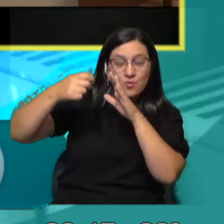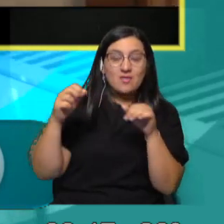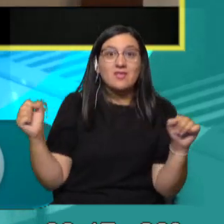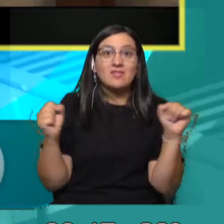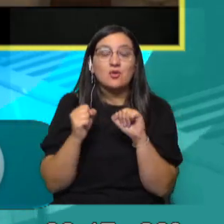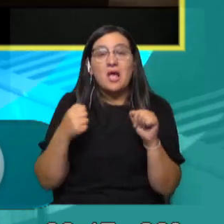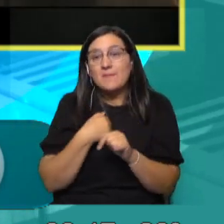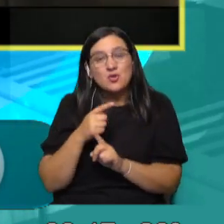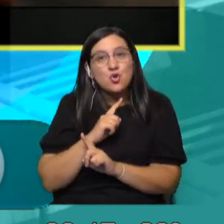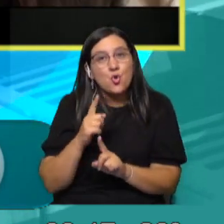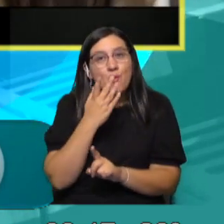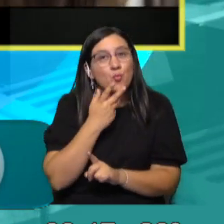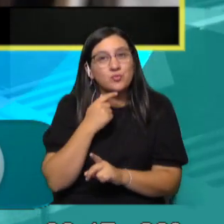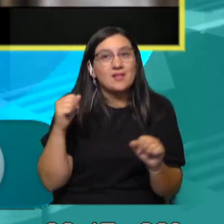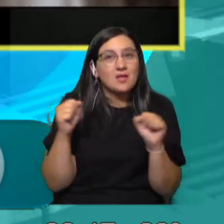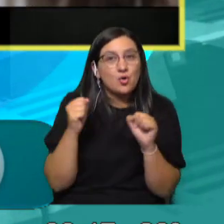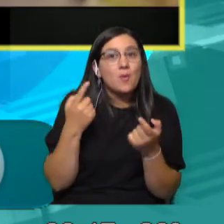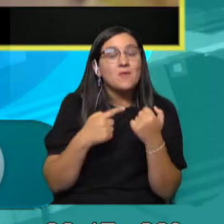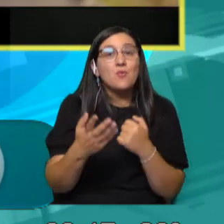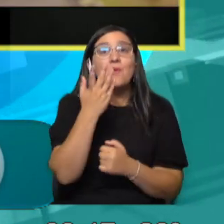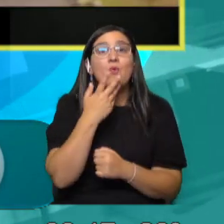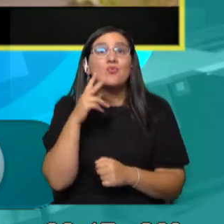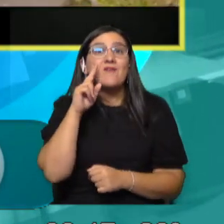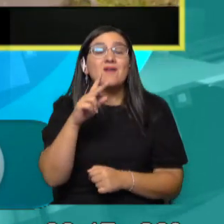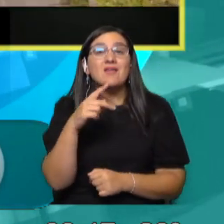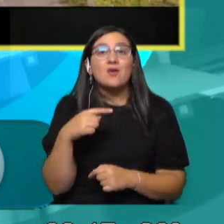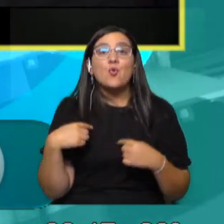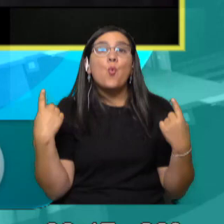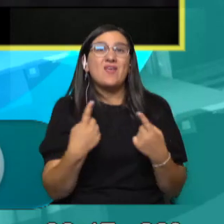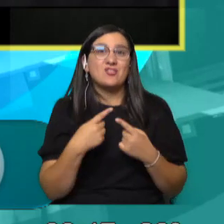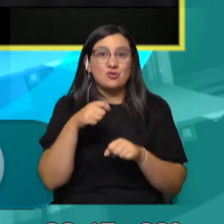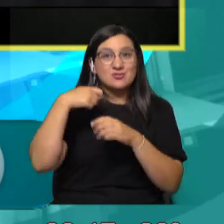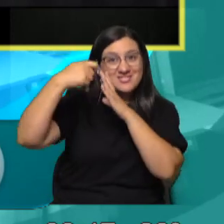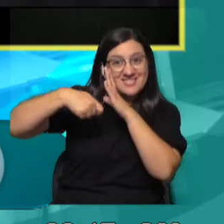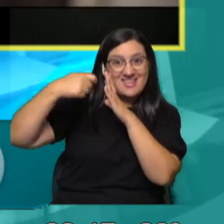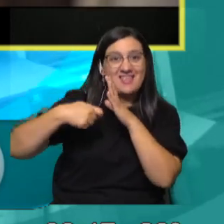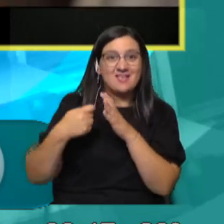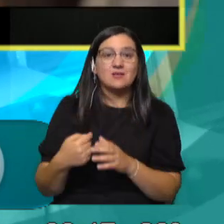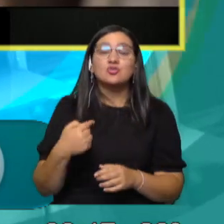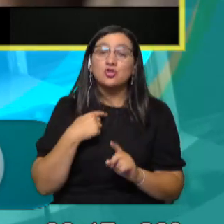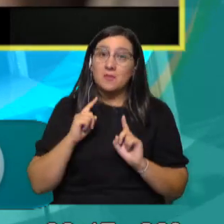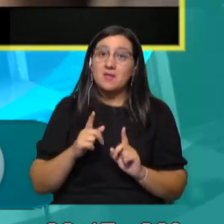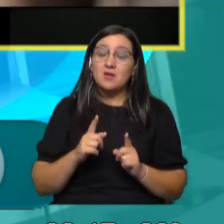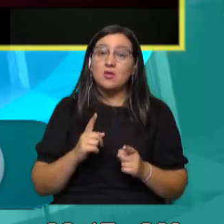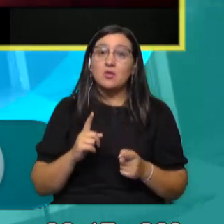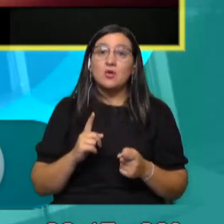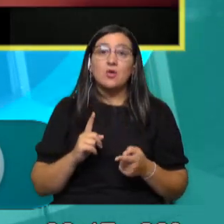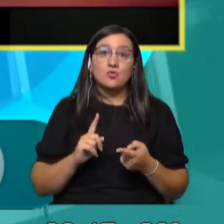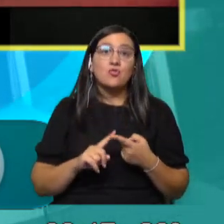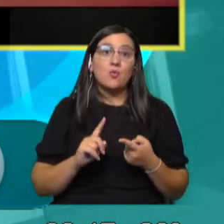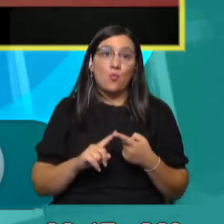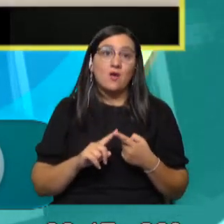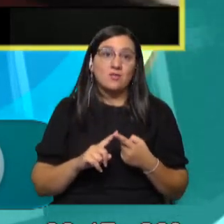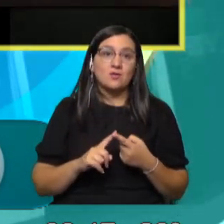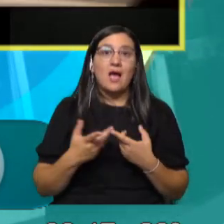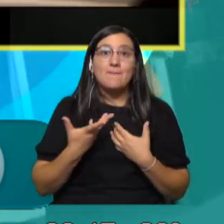no porque me guste el terror, porque me gusta ver el cine nuestro. Sí, pero obvio. Cosa... Yo coincido, porque también es una patriada